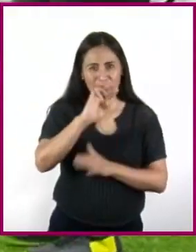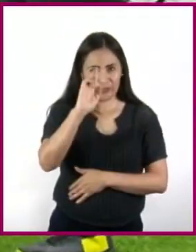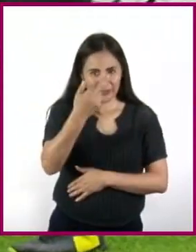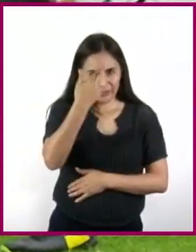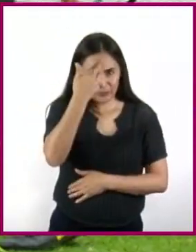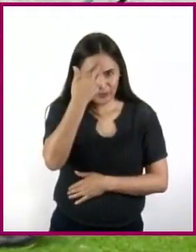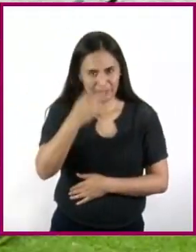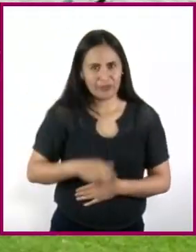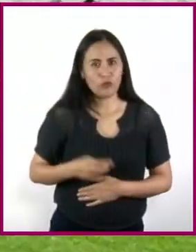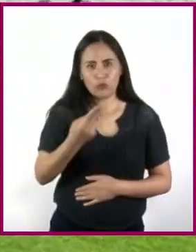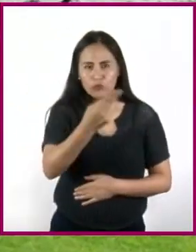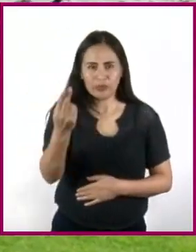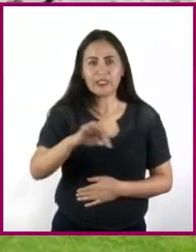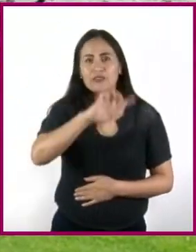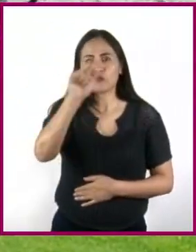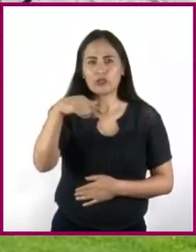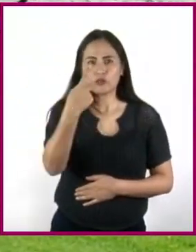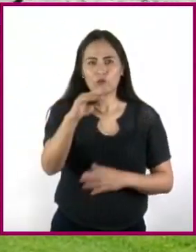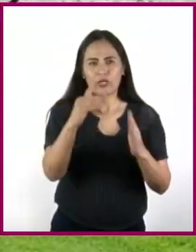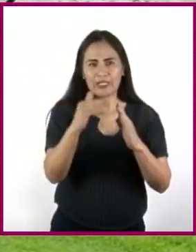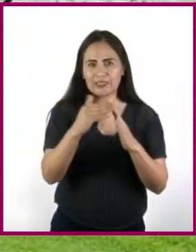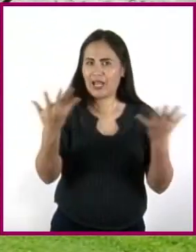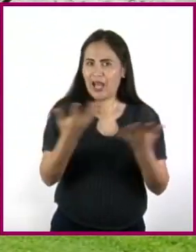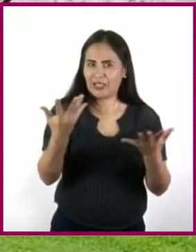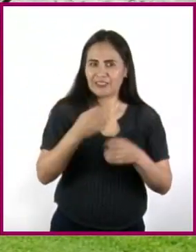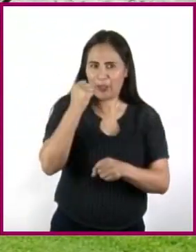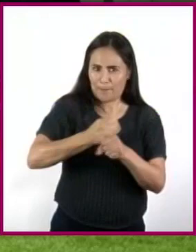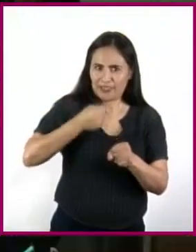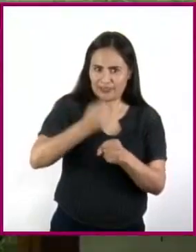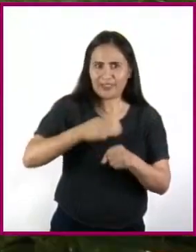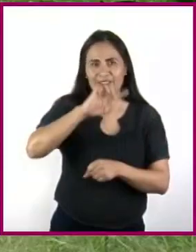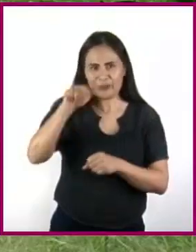Recuerden aplicarlo en casa y nos vemos en la próxima.